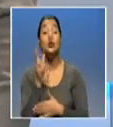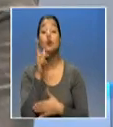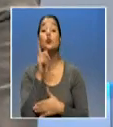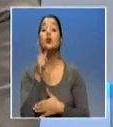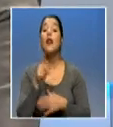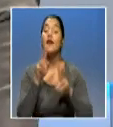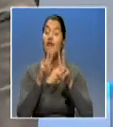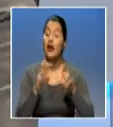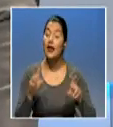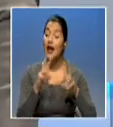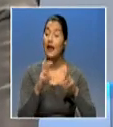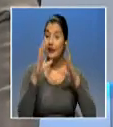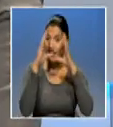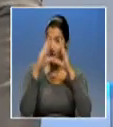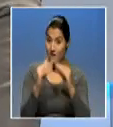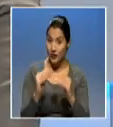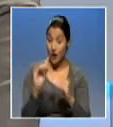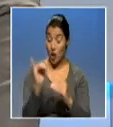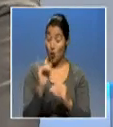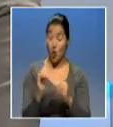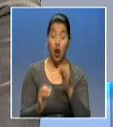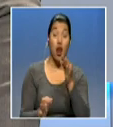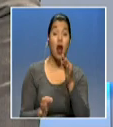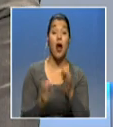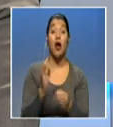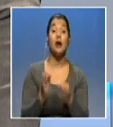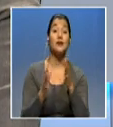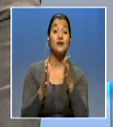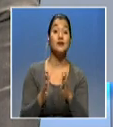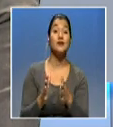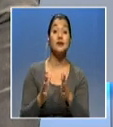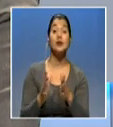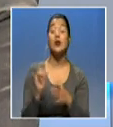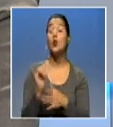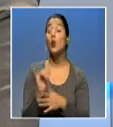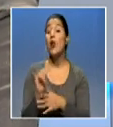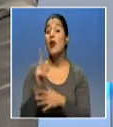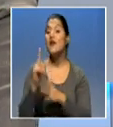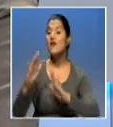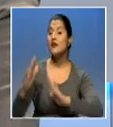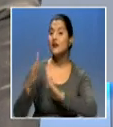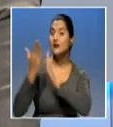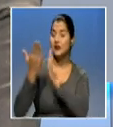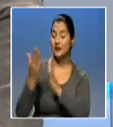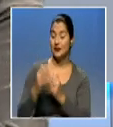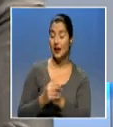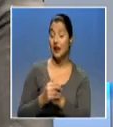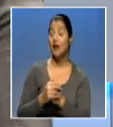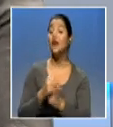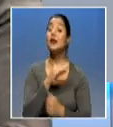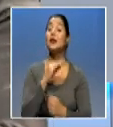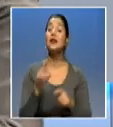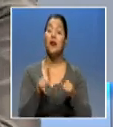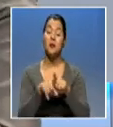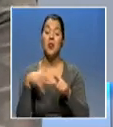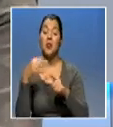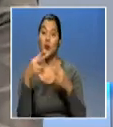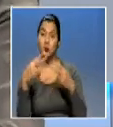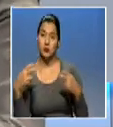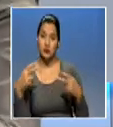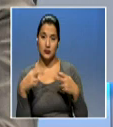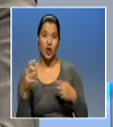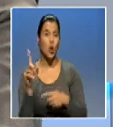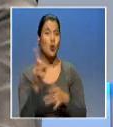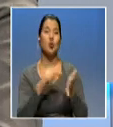argumentos, confrontándolo fundamentalmente con lo que debe examinar, que es la resolución, porque no se trata de una nueva